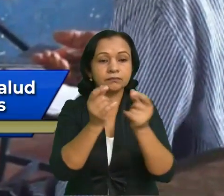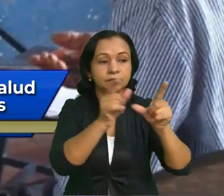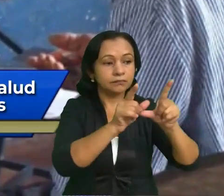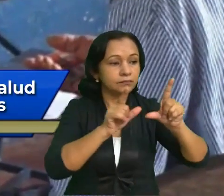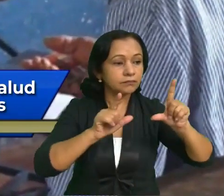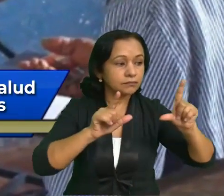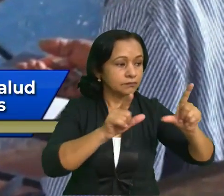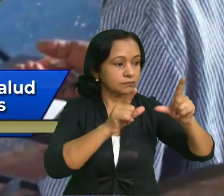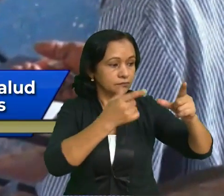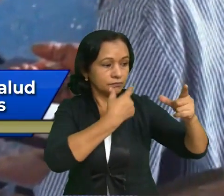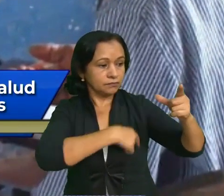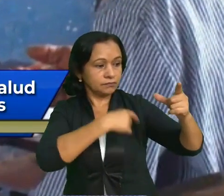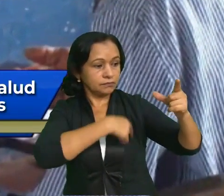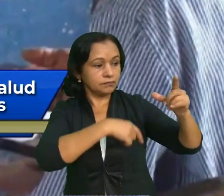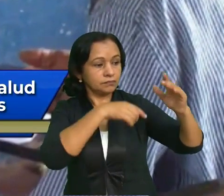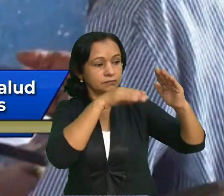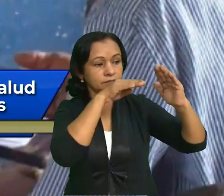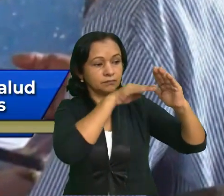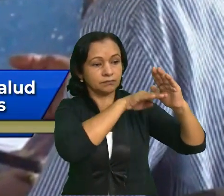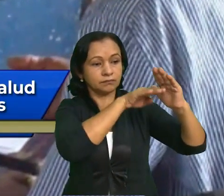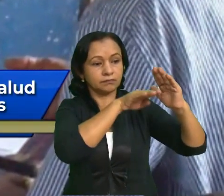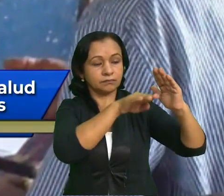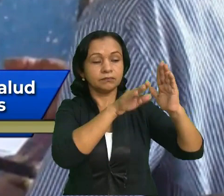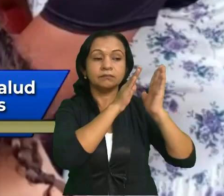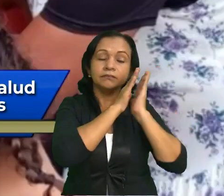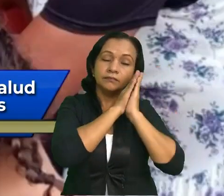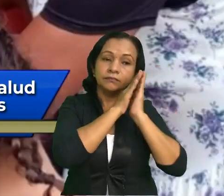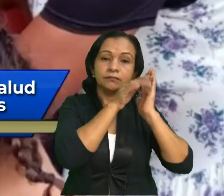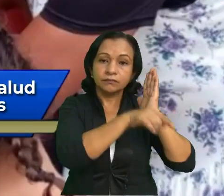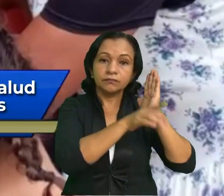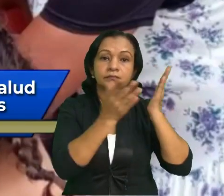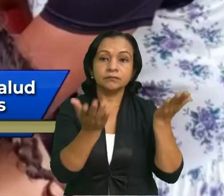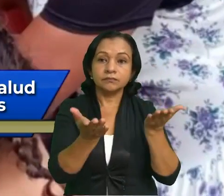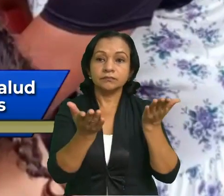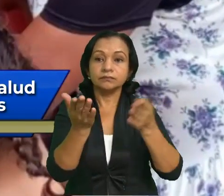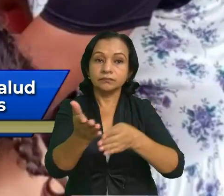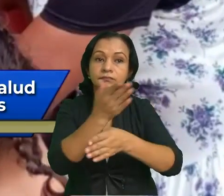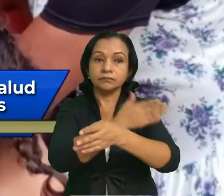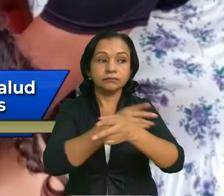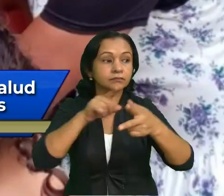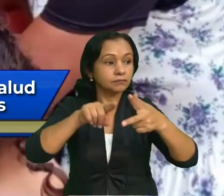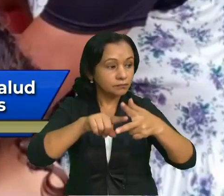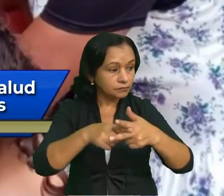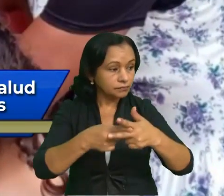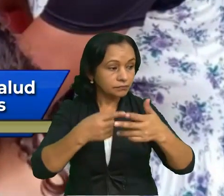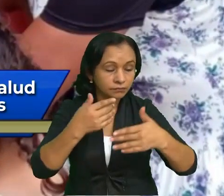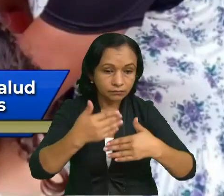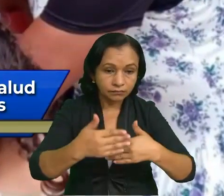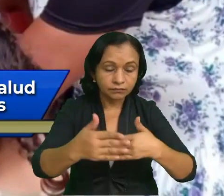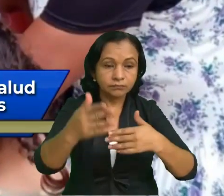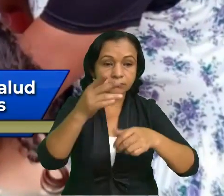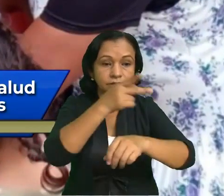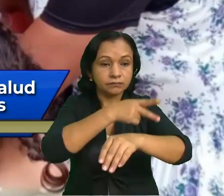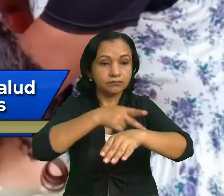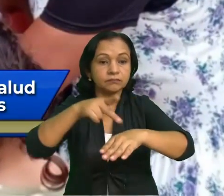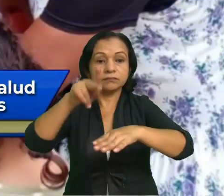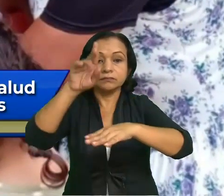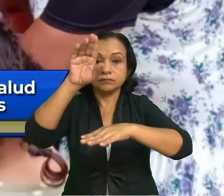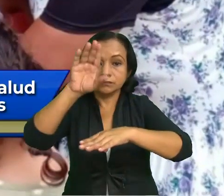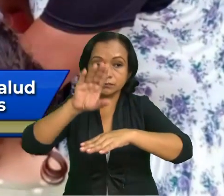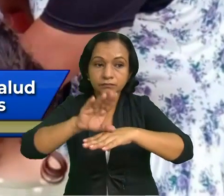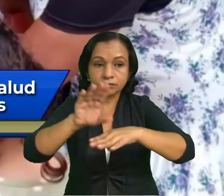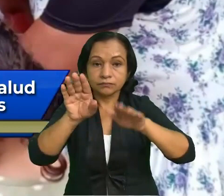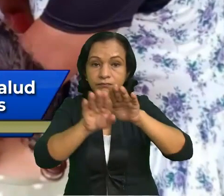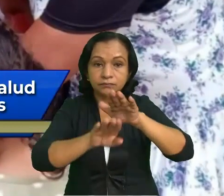a la parte esta situación tan difícil y lo comentábamos al iniciar durante este periodo en puerto cabeza que ha sido el que más